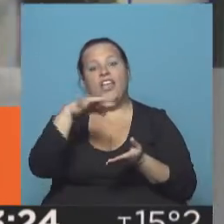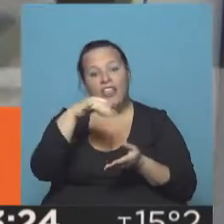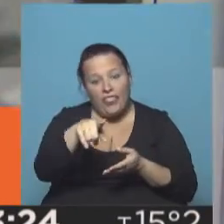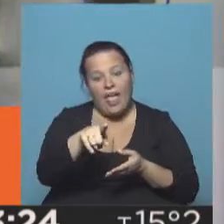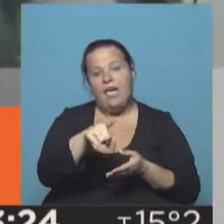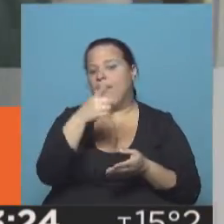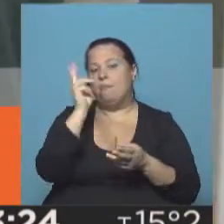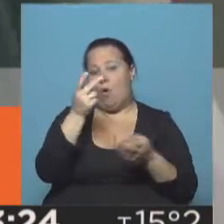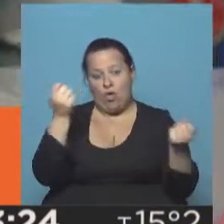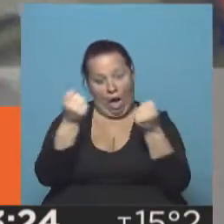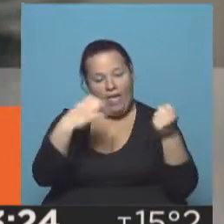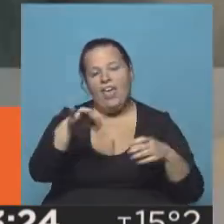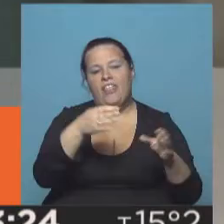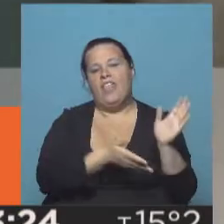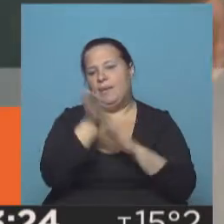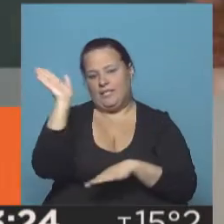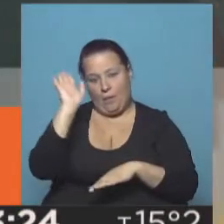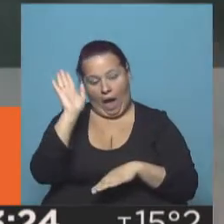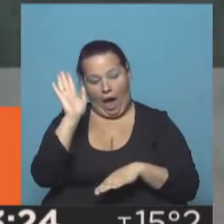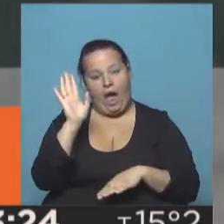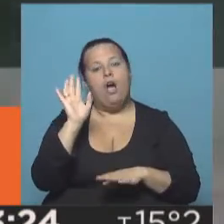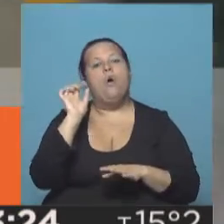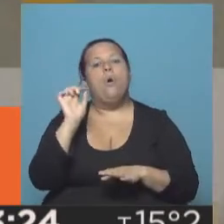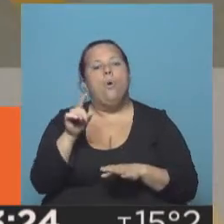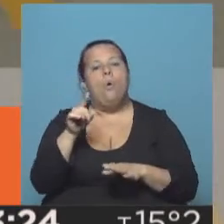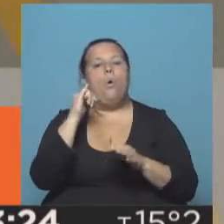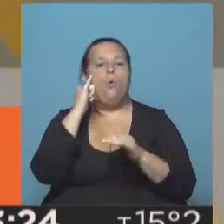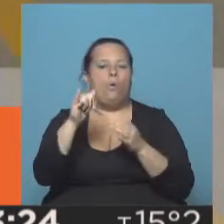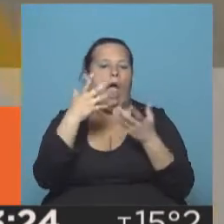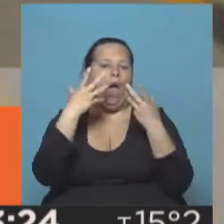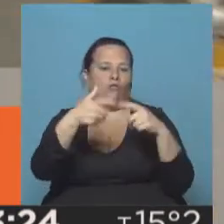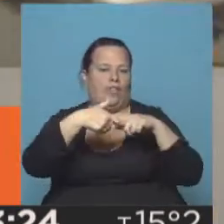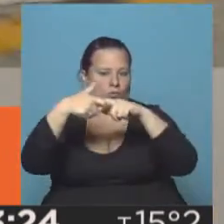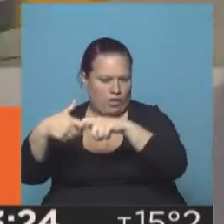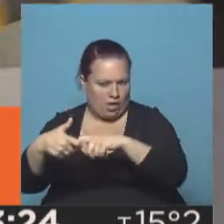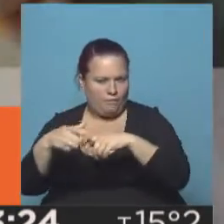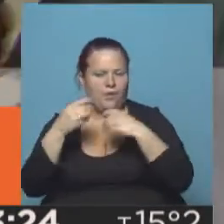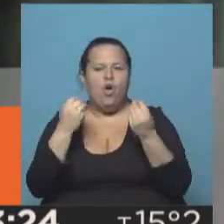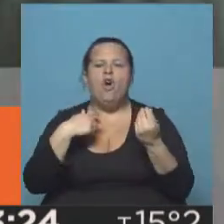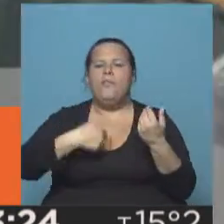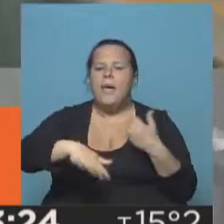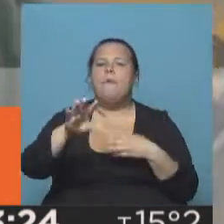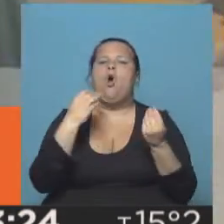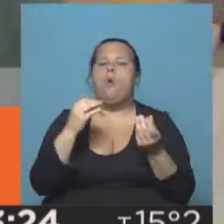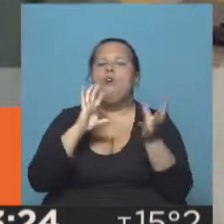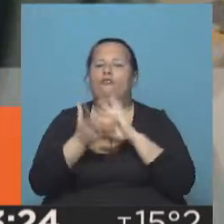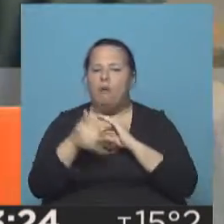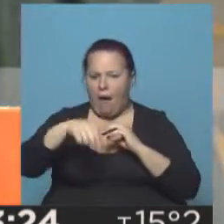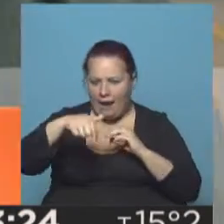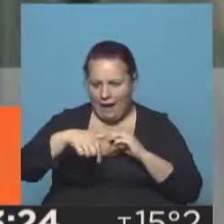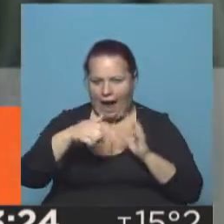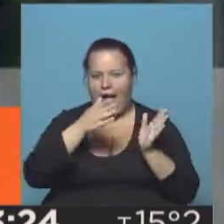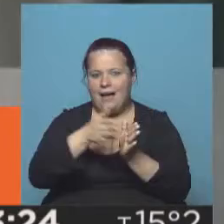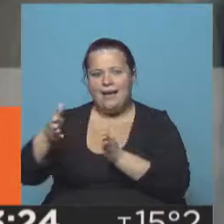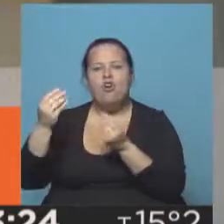de no circular y debería retirarse de planta con algún tipo de auxilio cuáles son los pasos que se realizan aquí dentro de la